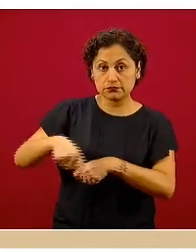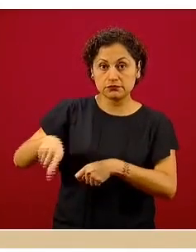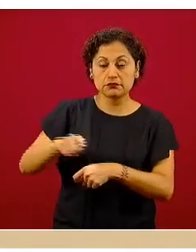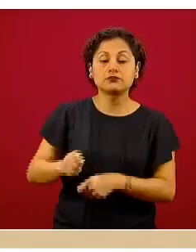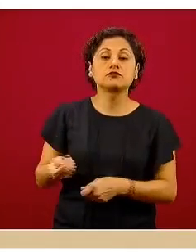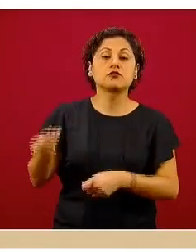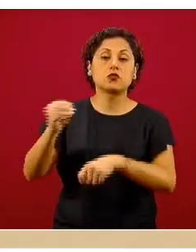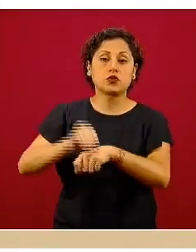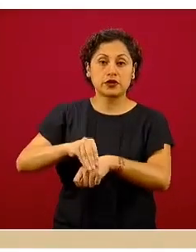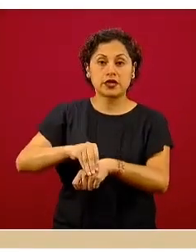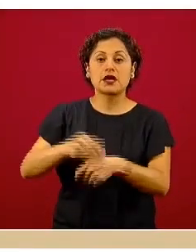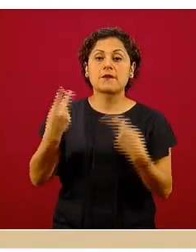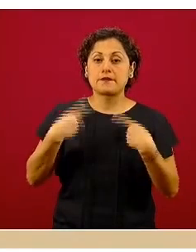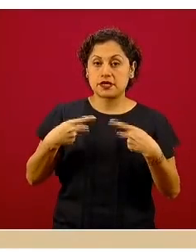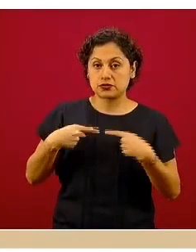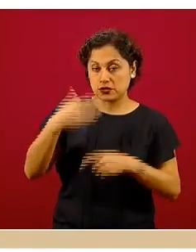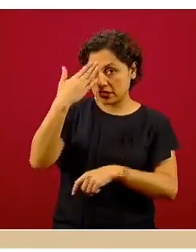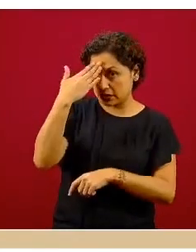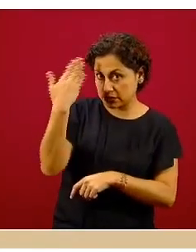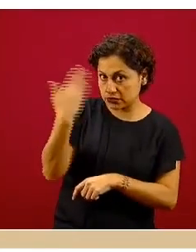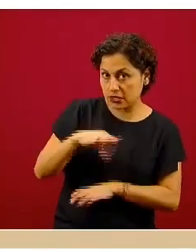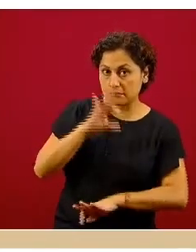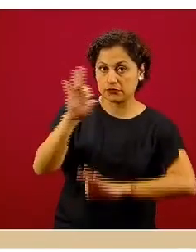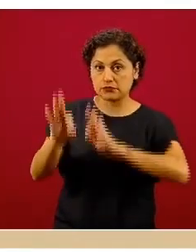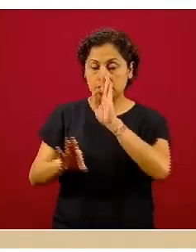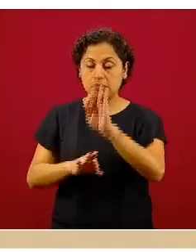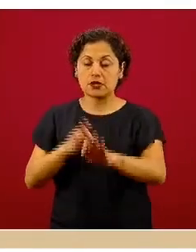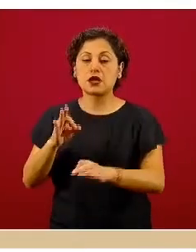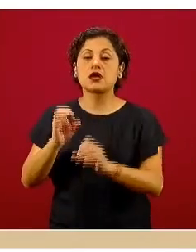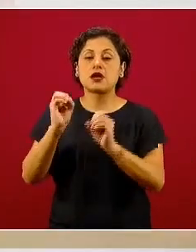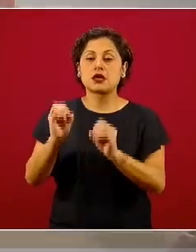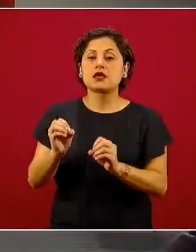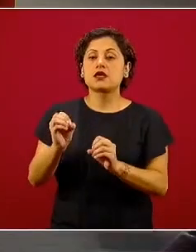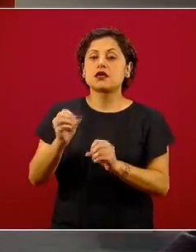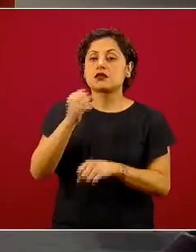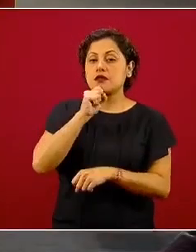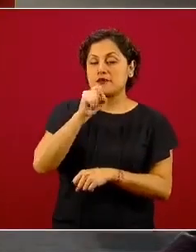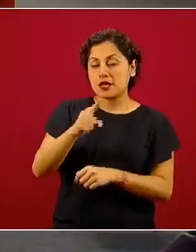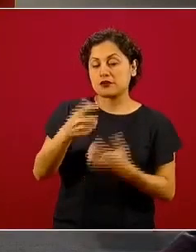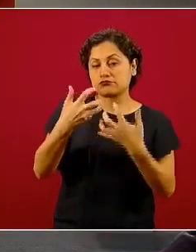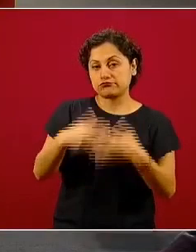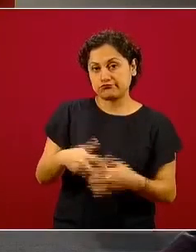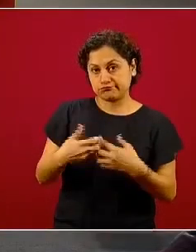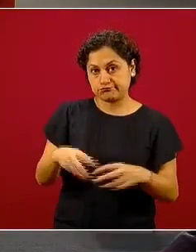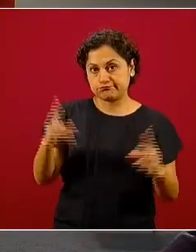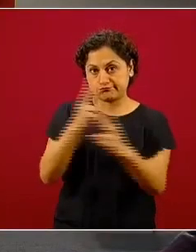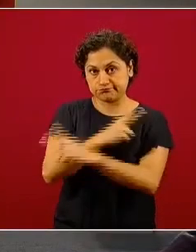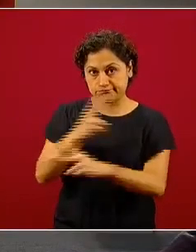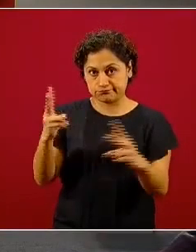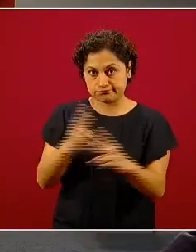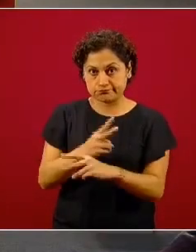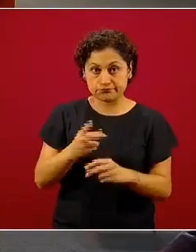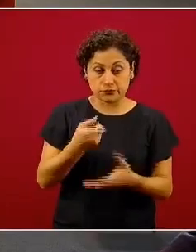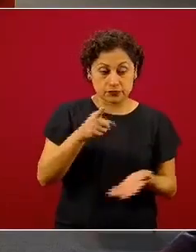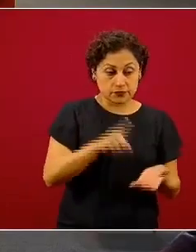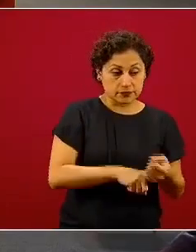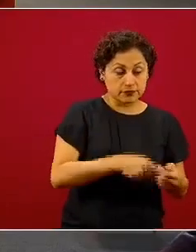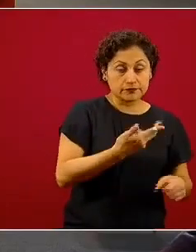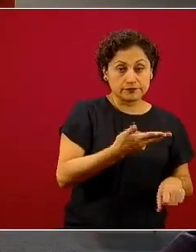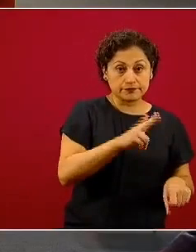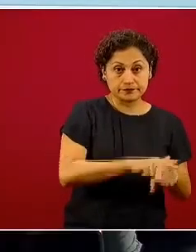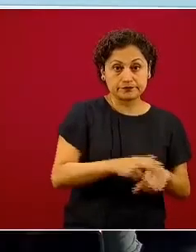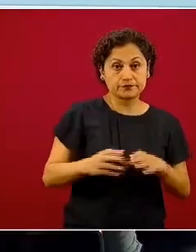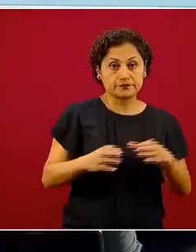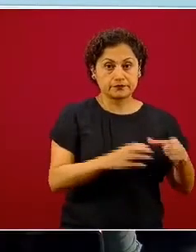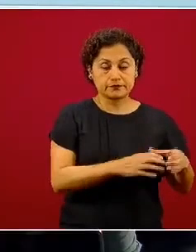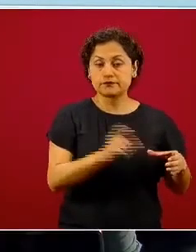de personal para que puedan dar la misma atención que se da en una unidad de terapia intensiva, pero en otra área que no tiene ese nombre, pero que sí tiene las